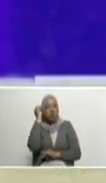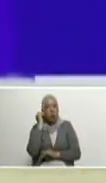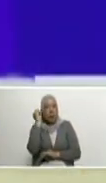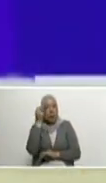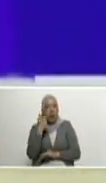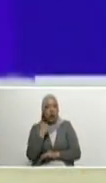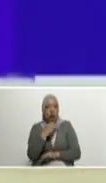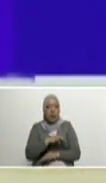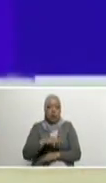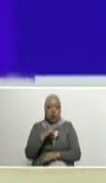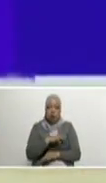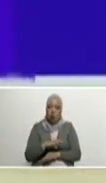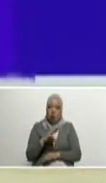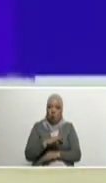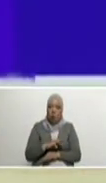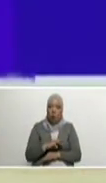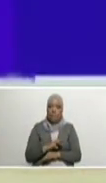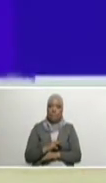gran misión,